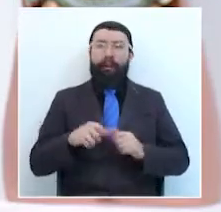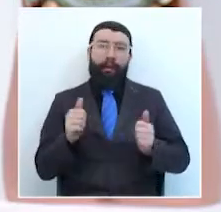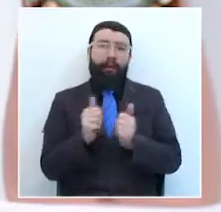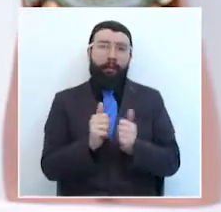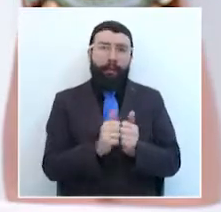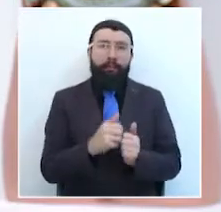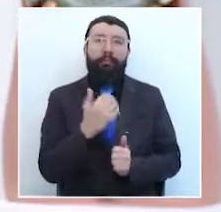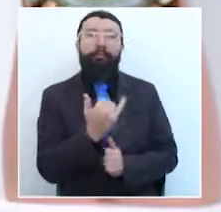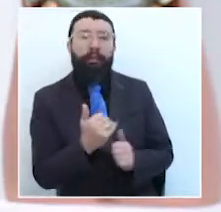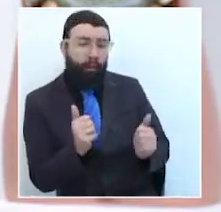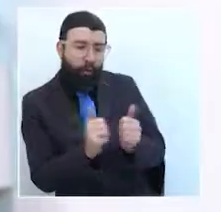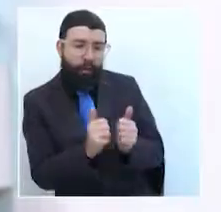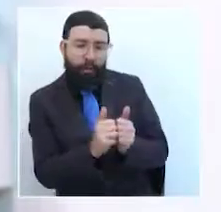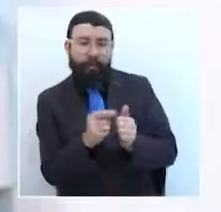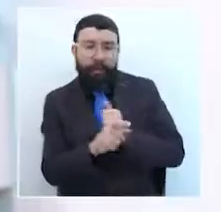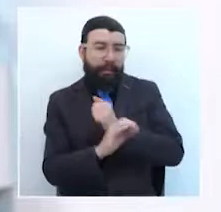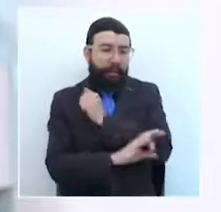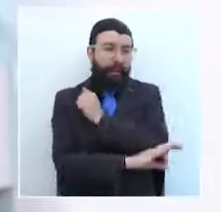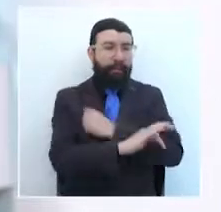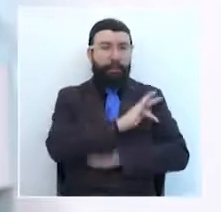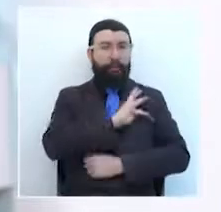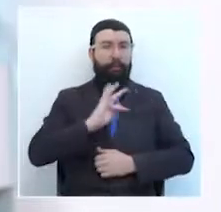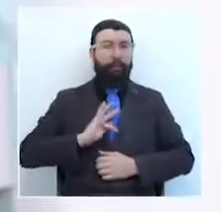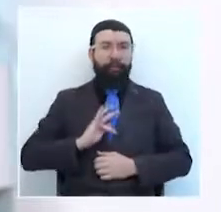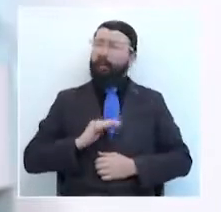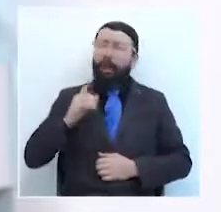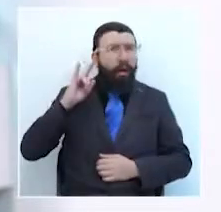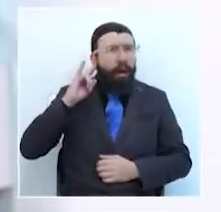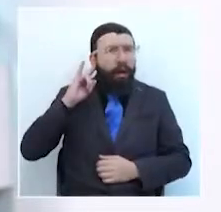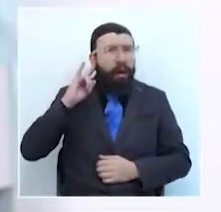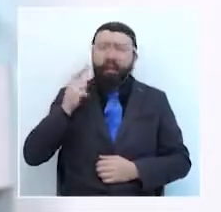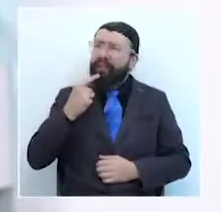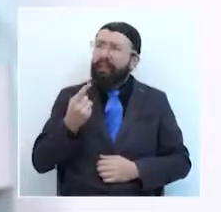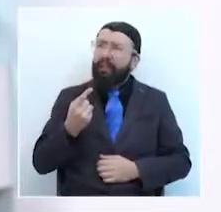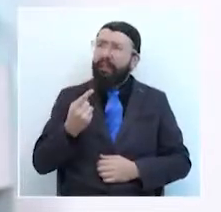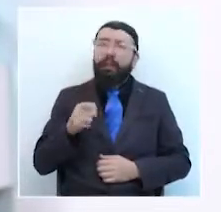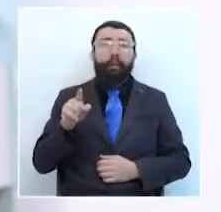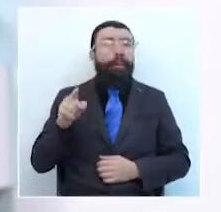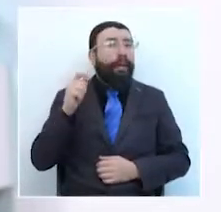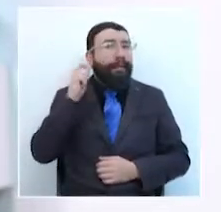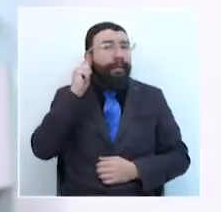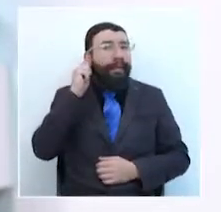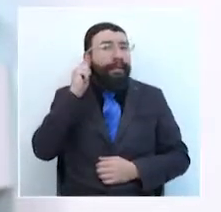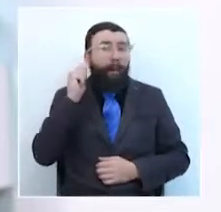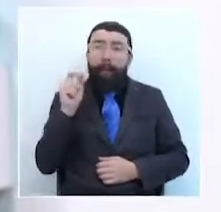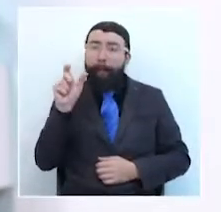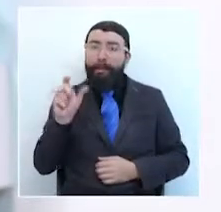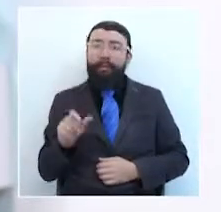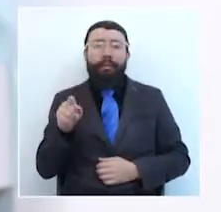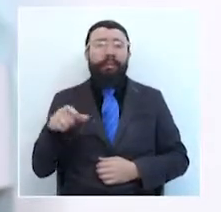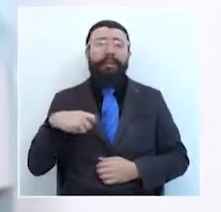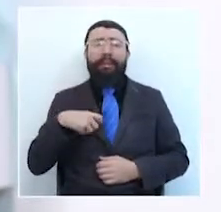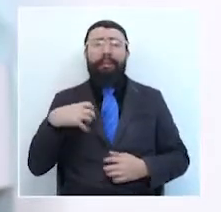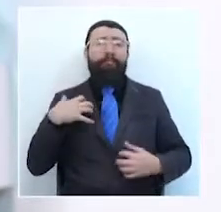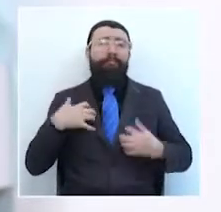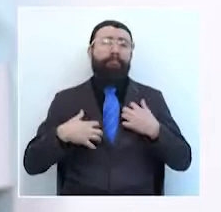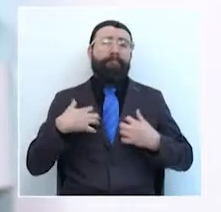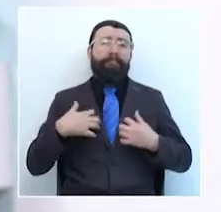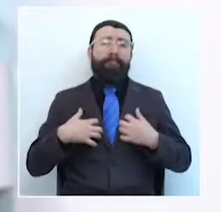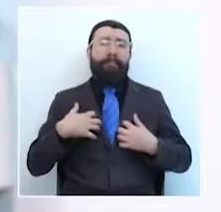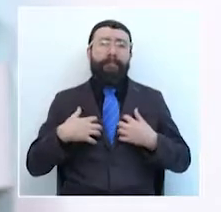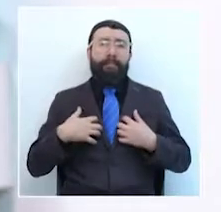psicoterapeuta me dicen aquí internamente que también una niña una persona que tiene fobia a